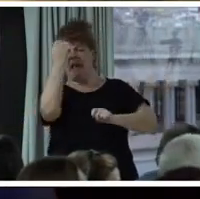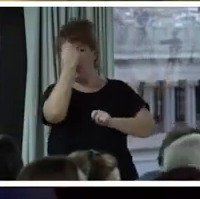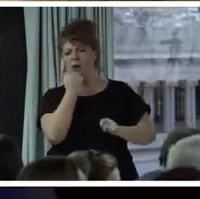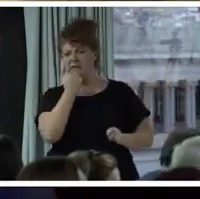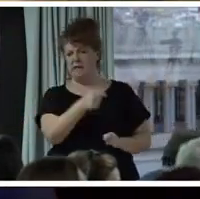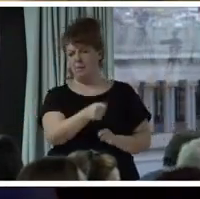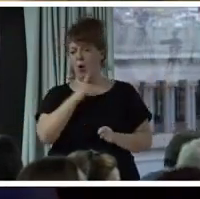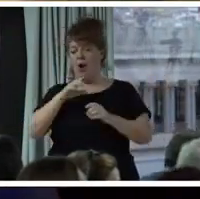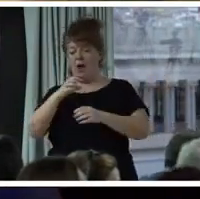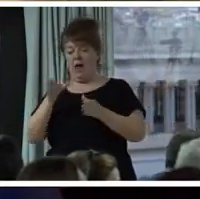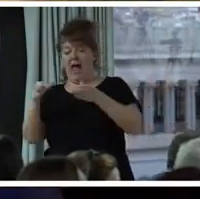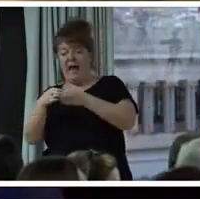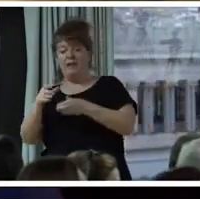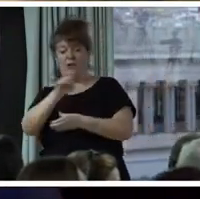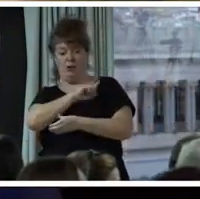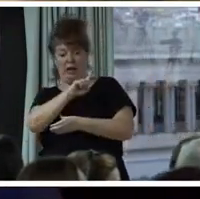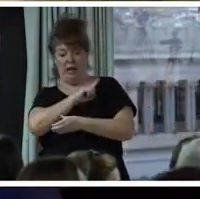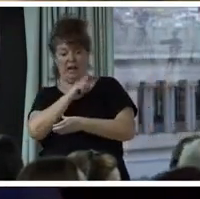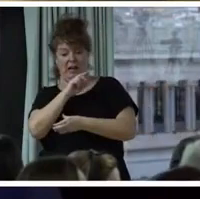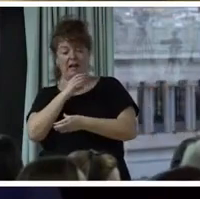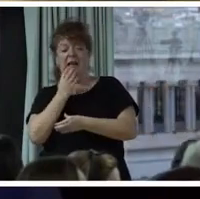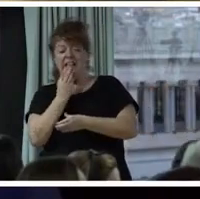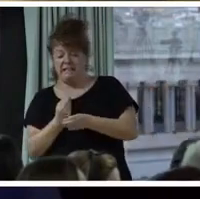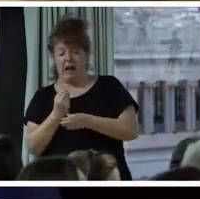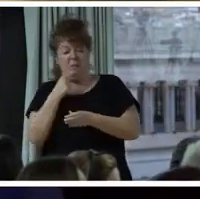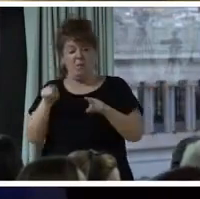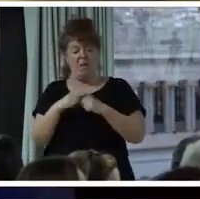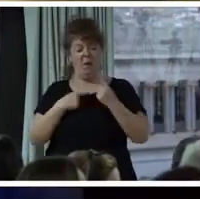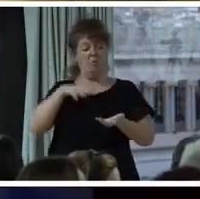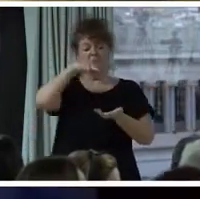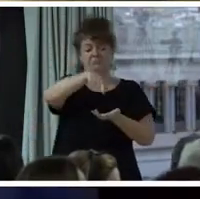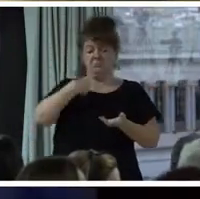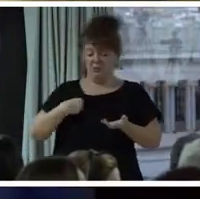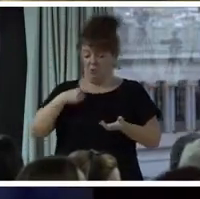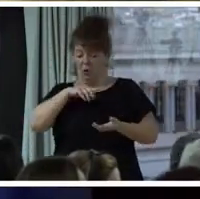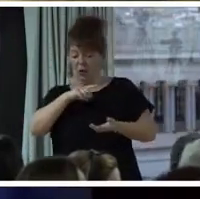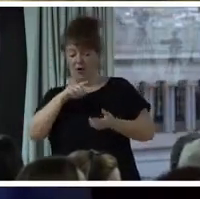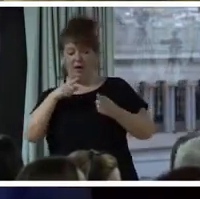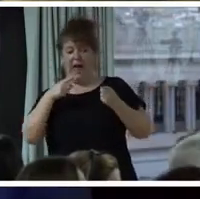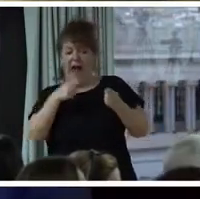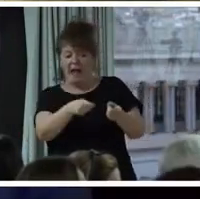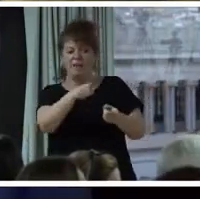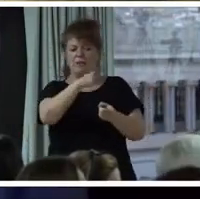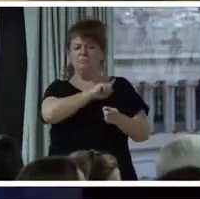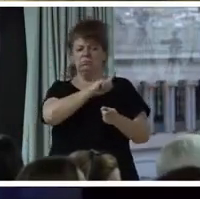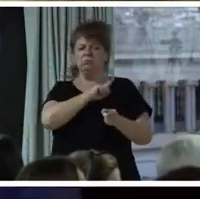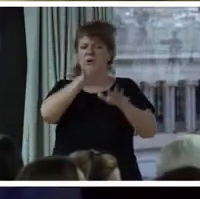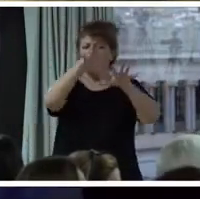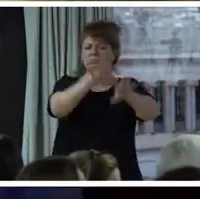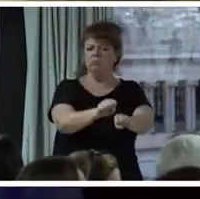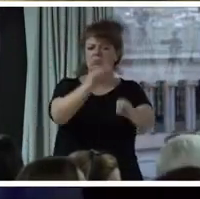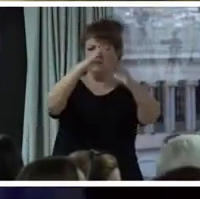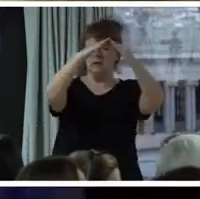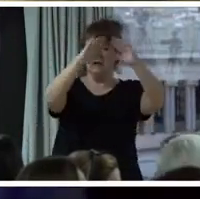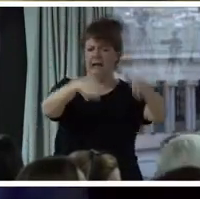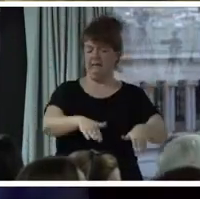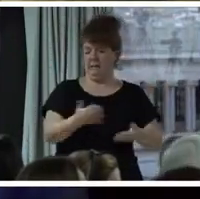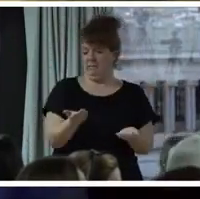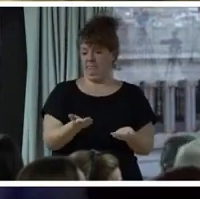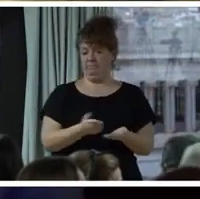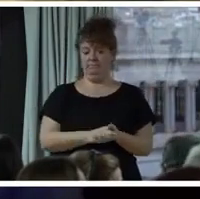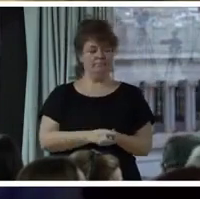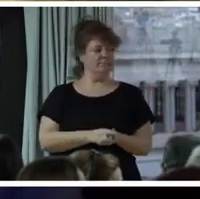israelí el mismo ejército que luego derriba la casa familiar la historia de Palestina anterior al 7 de